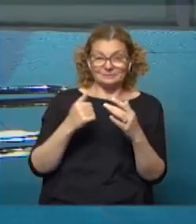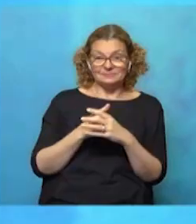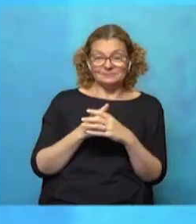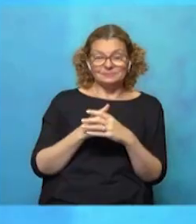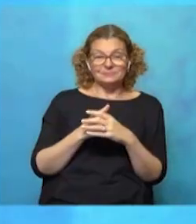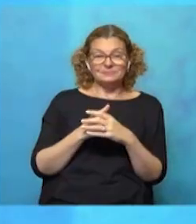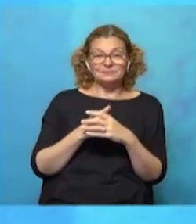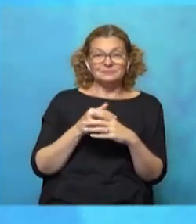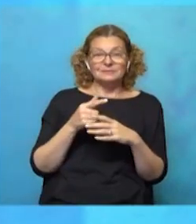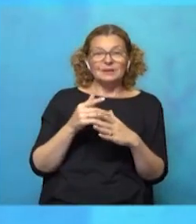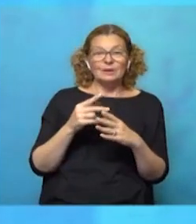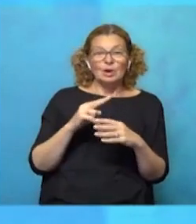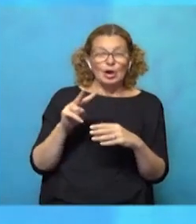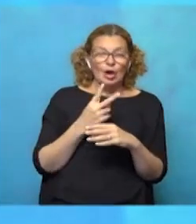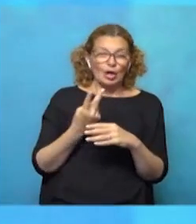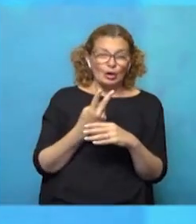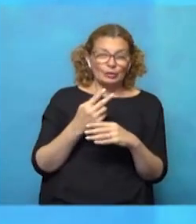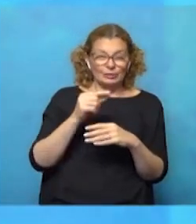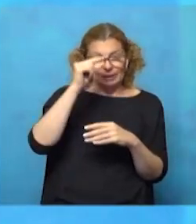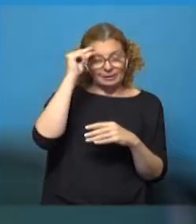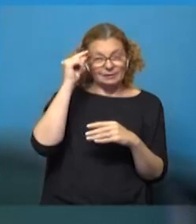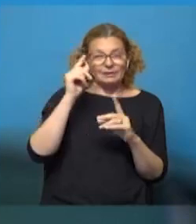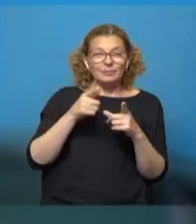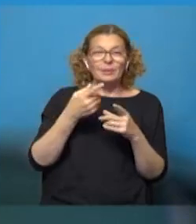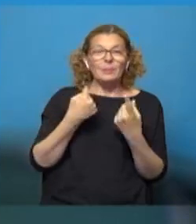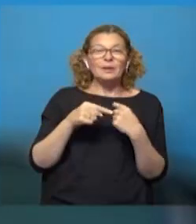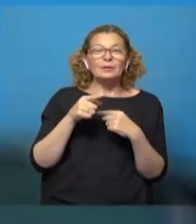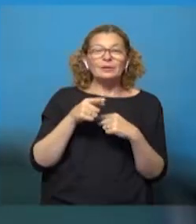y Que aparezca el ex presidente